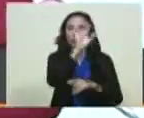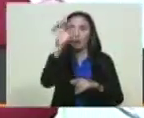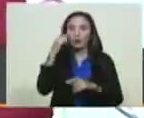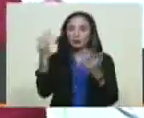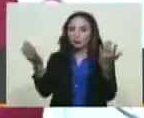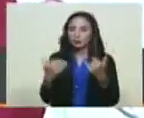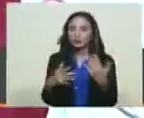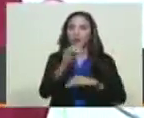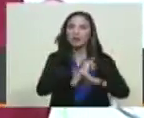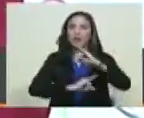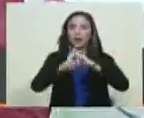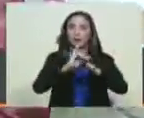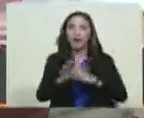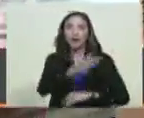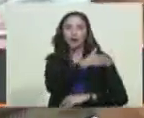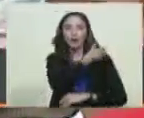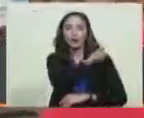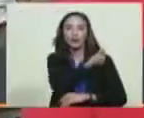internacionales